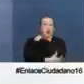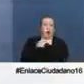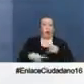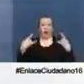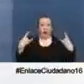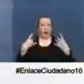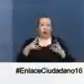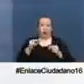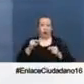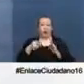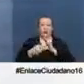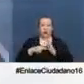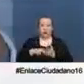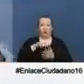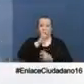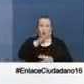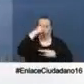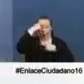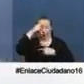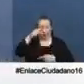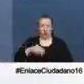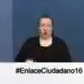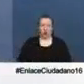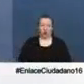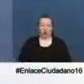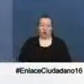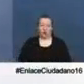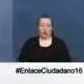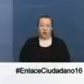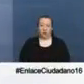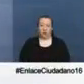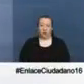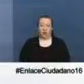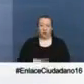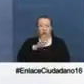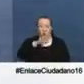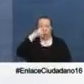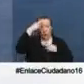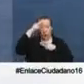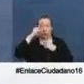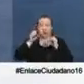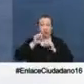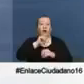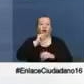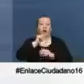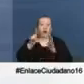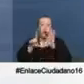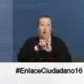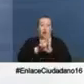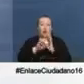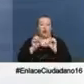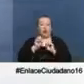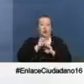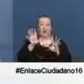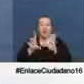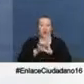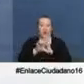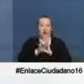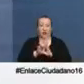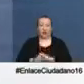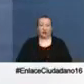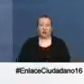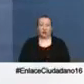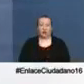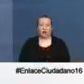moral o inmoralidad es de legalidad o ilegalidad están destruyendo los fundamentos mismos